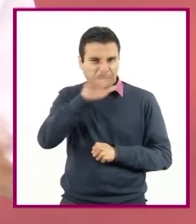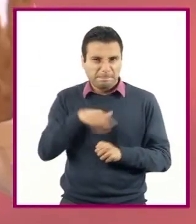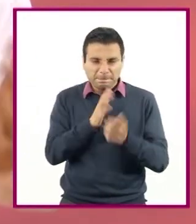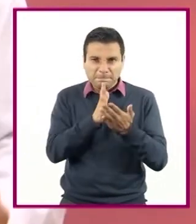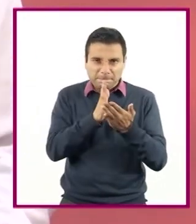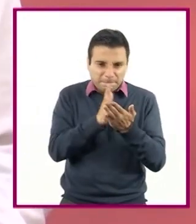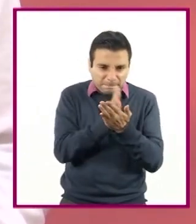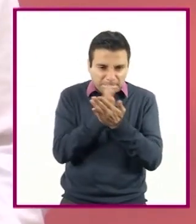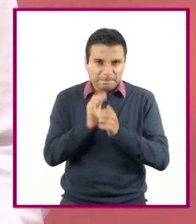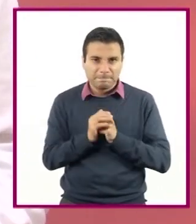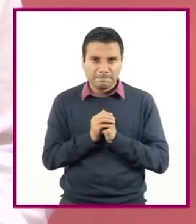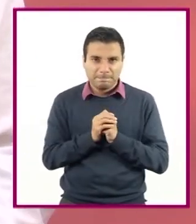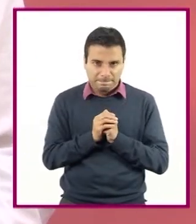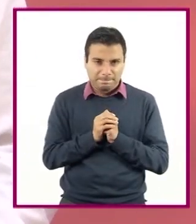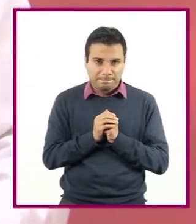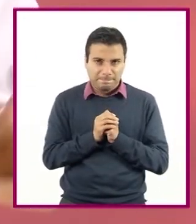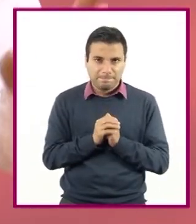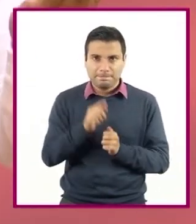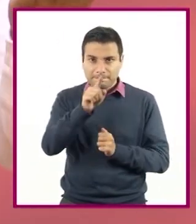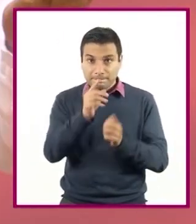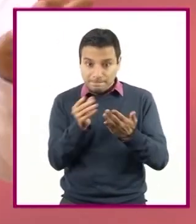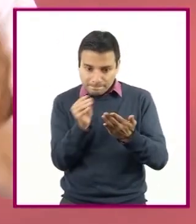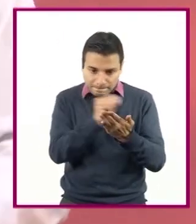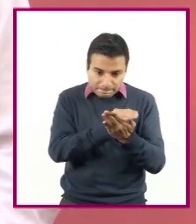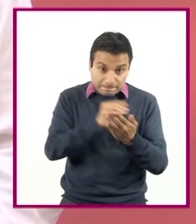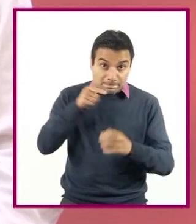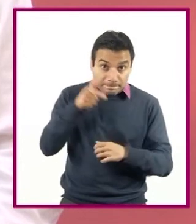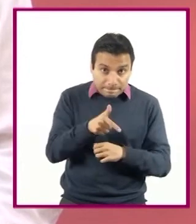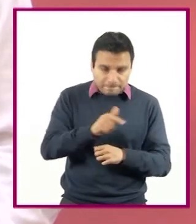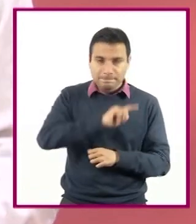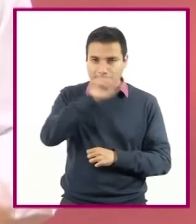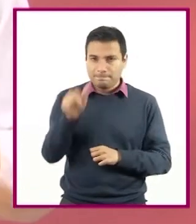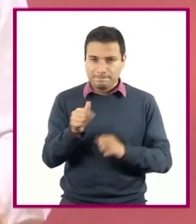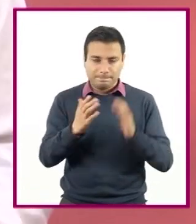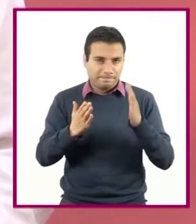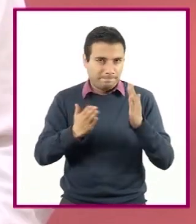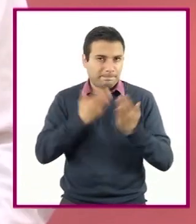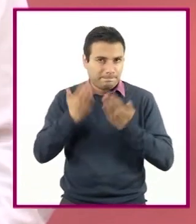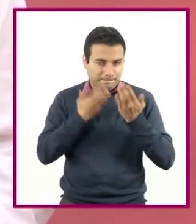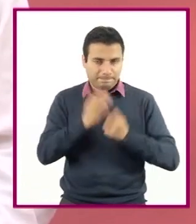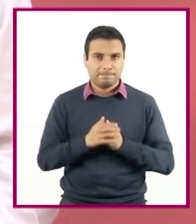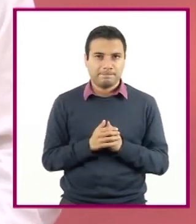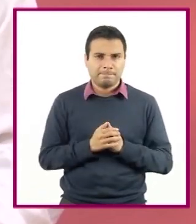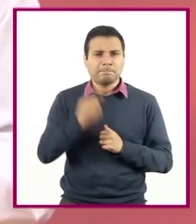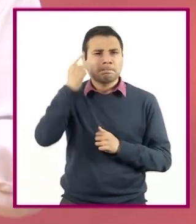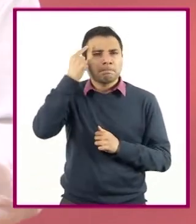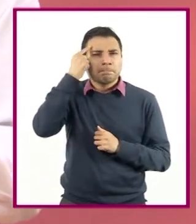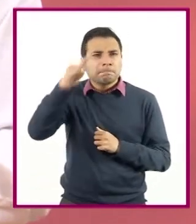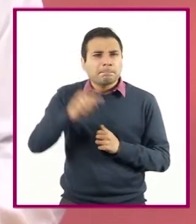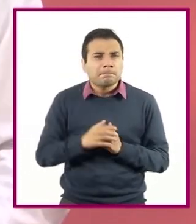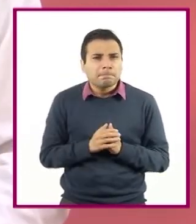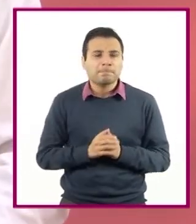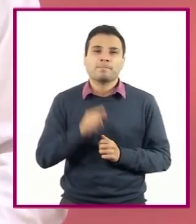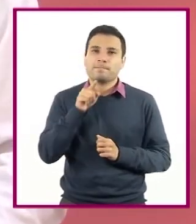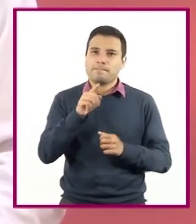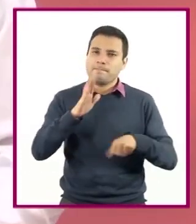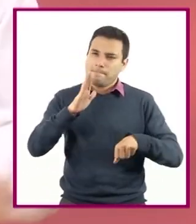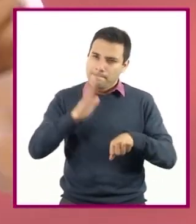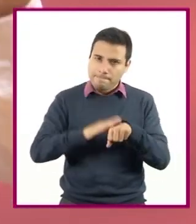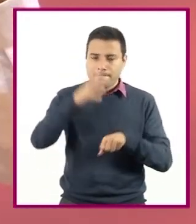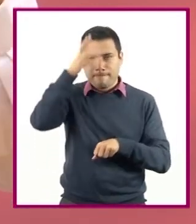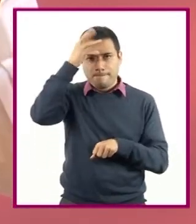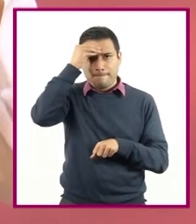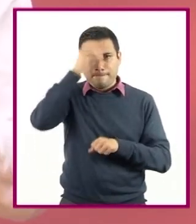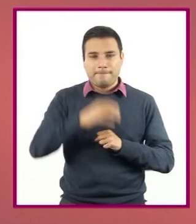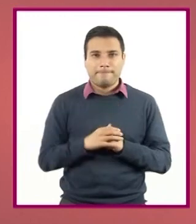literatura refleja el contexto social en el que se produce la obra. Lo anterior para que cuenten con más elementos y